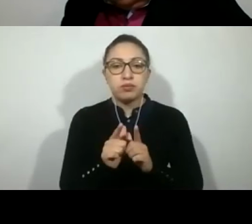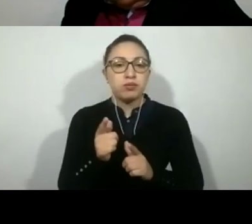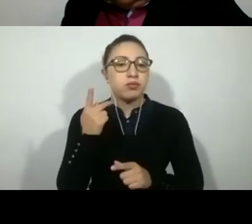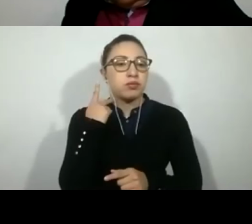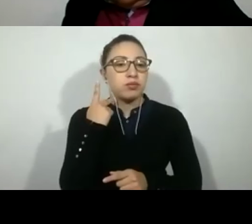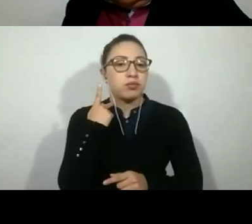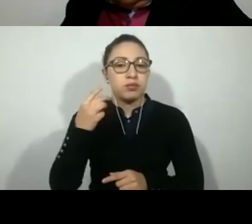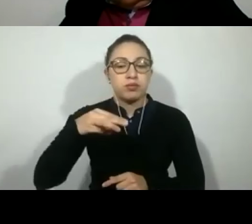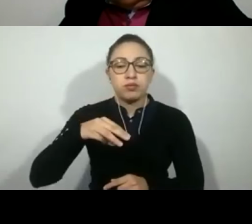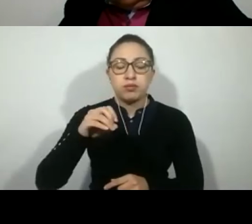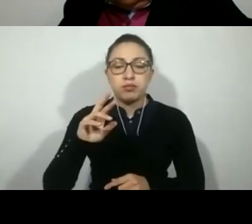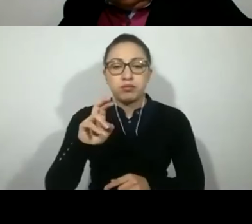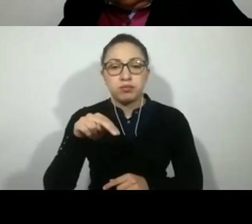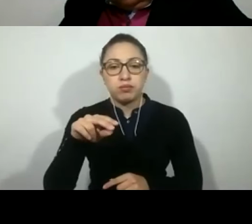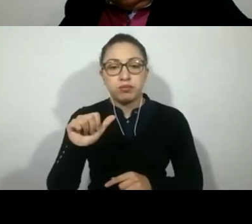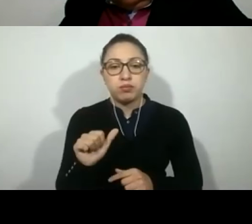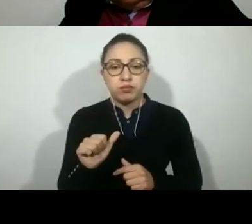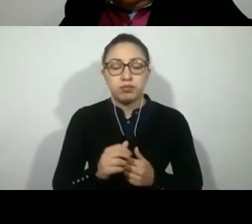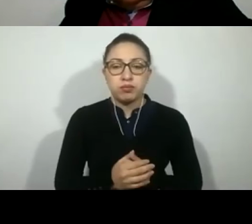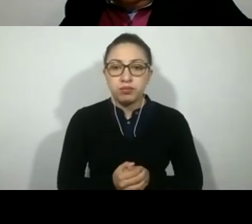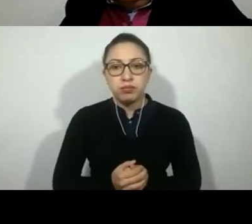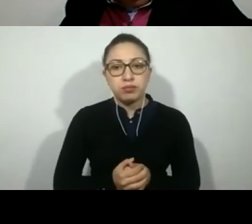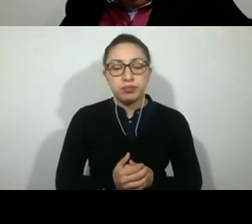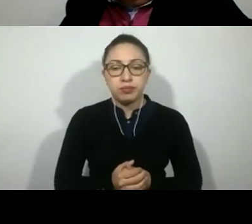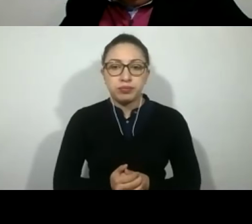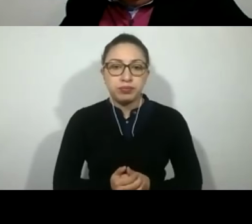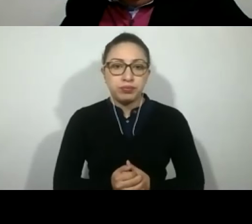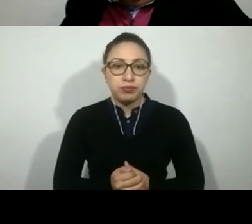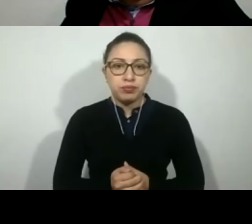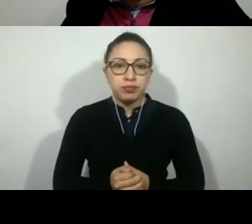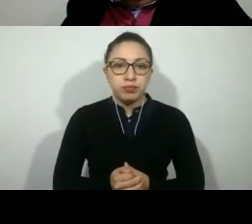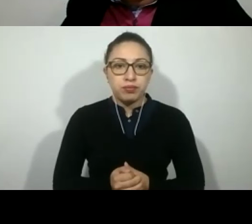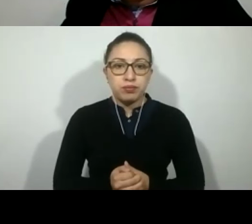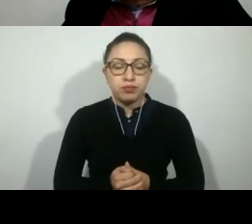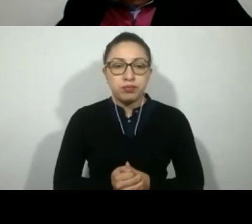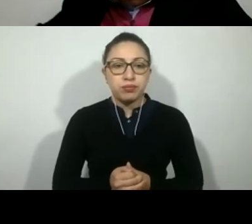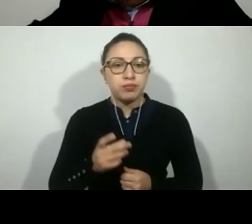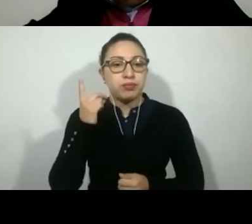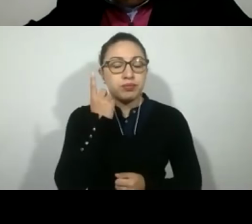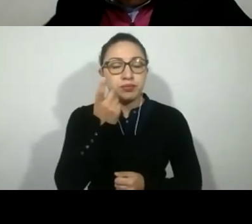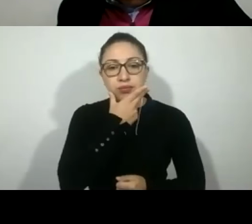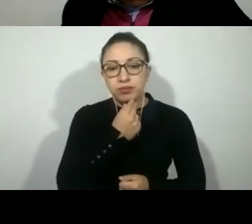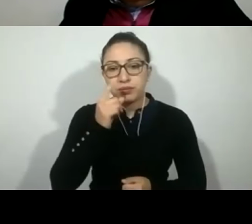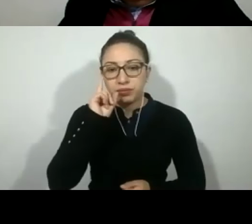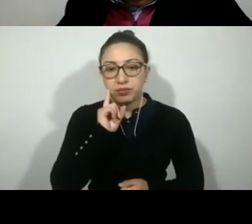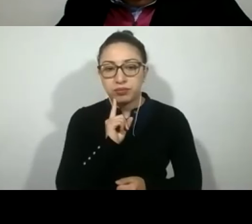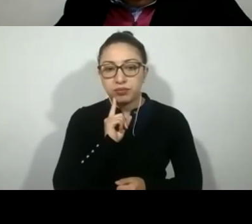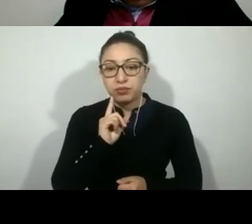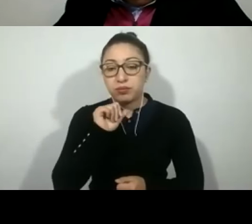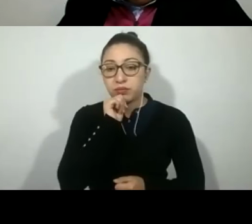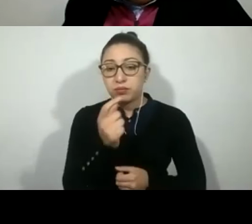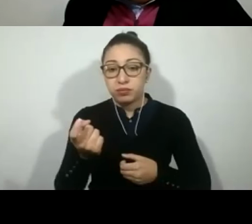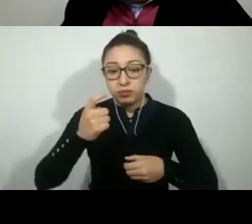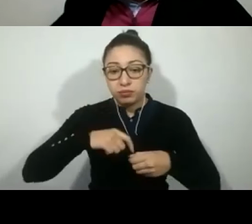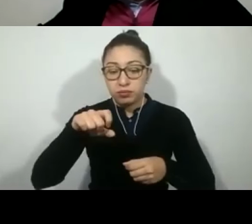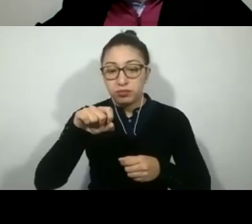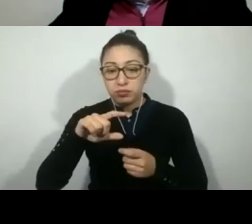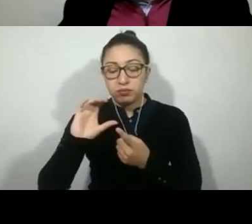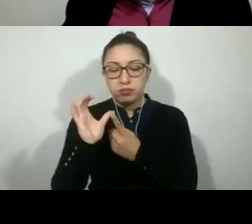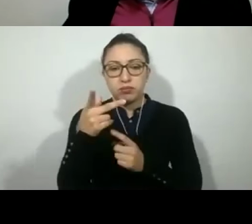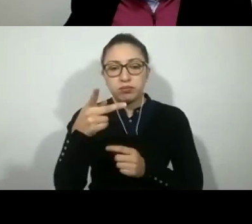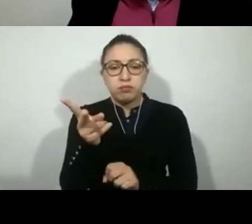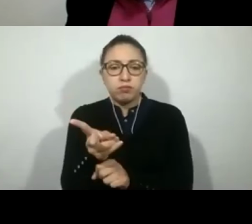Grupo Parlamentario del Partido Morena. Podrán intervenir las diputadas y diputados que no sean integrantes de las Comisiones